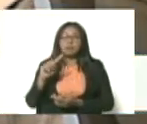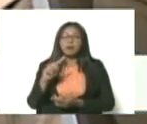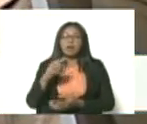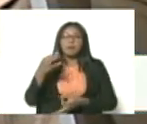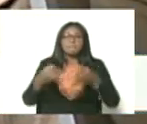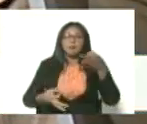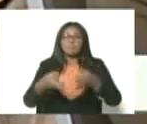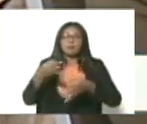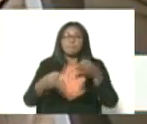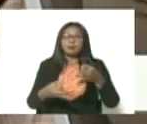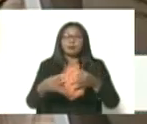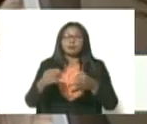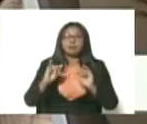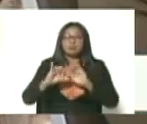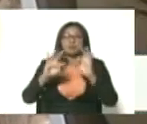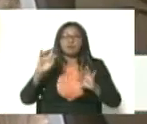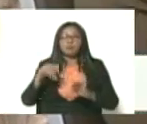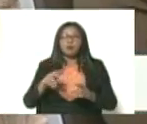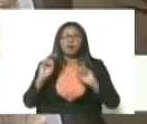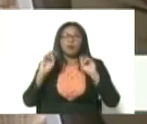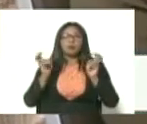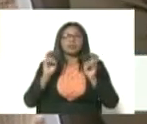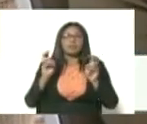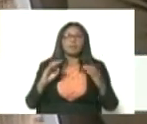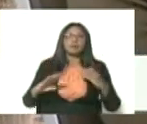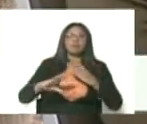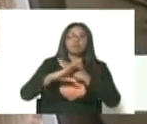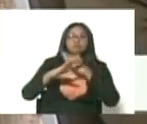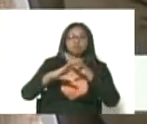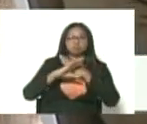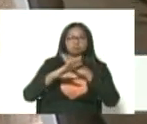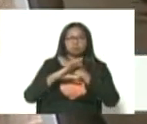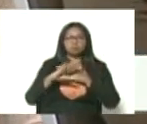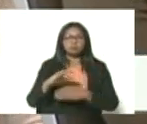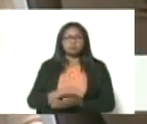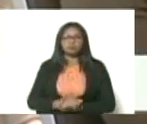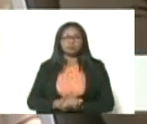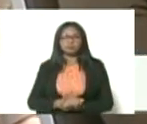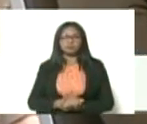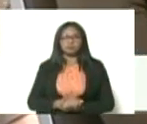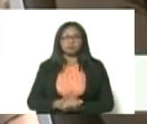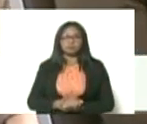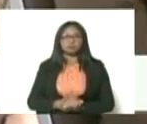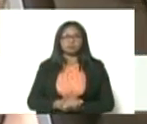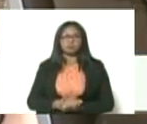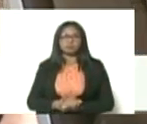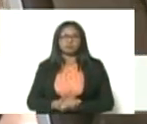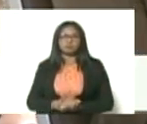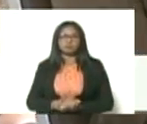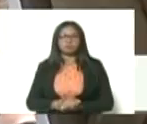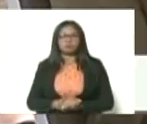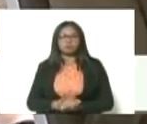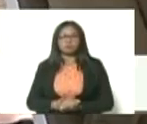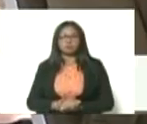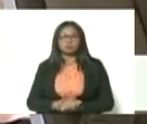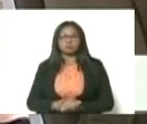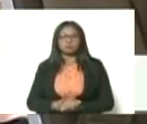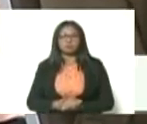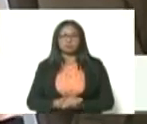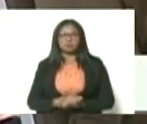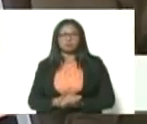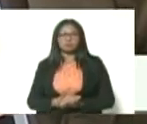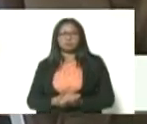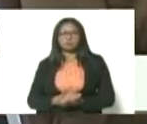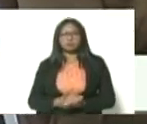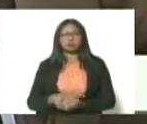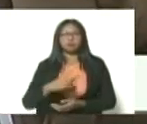Penal Internacional por el tema de las sanciones. Nosotros vamos a consignar oficialmente